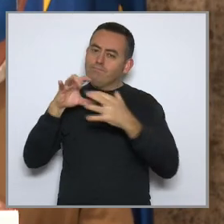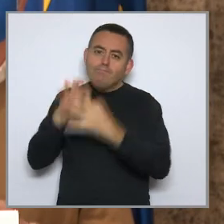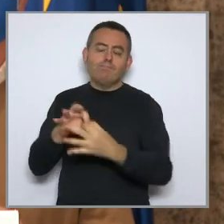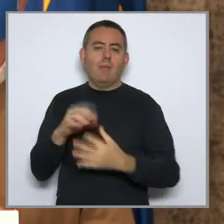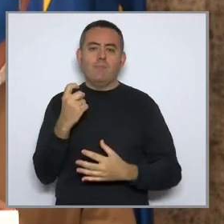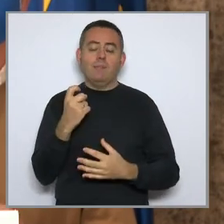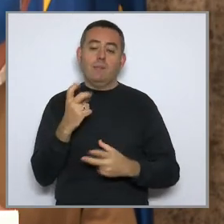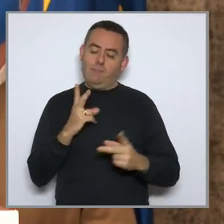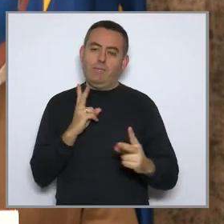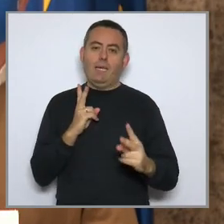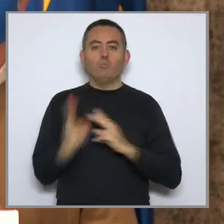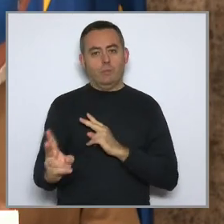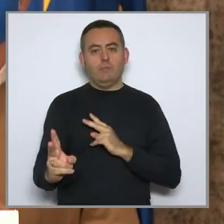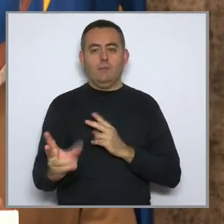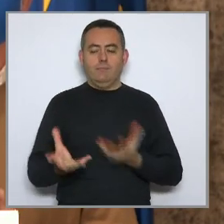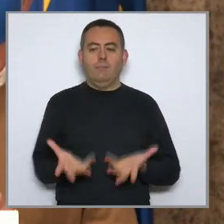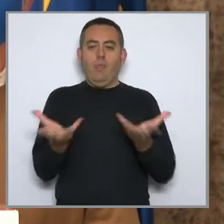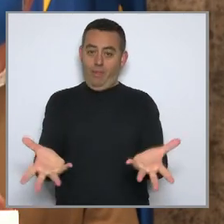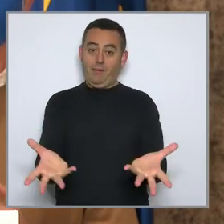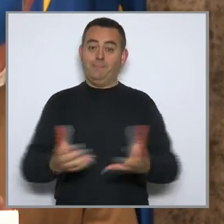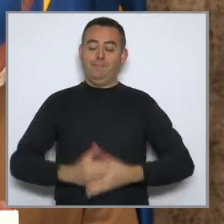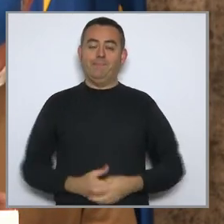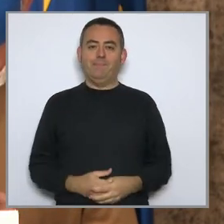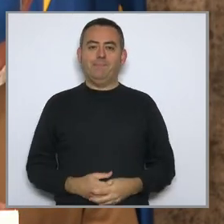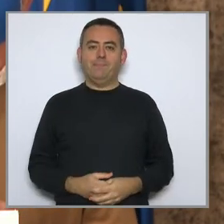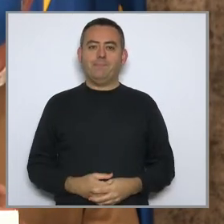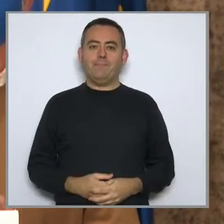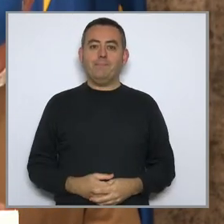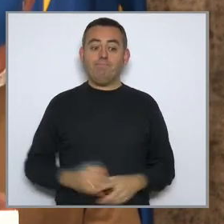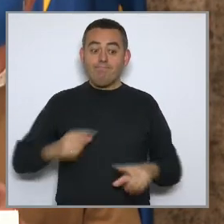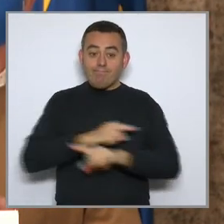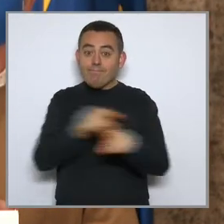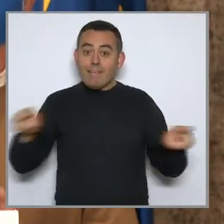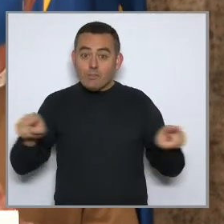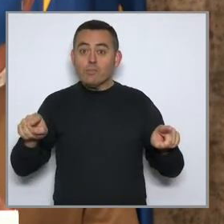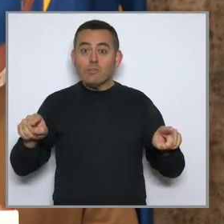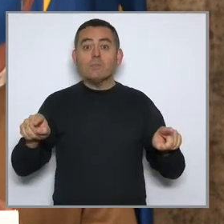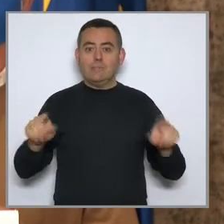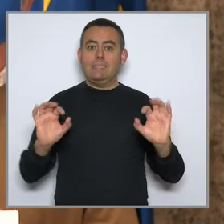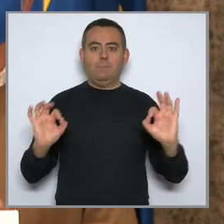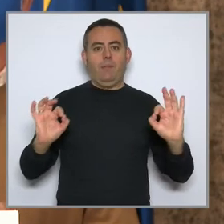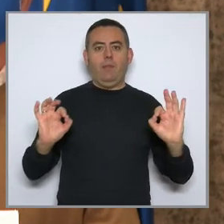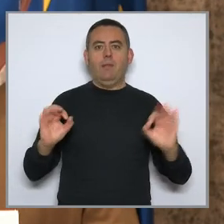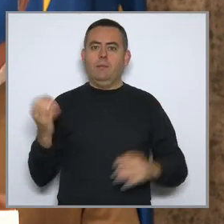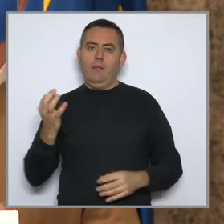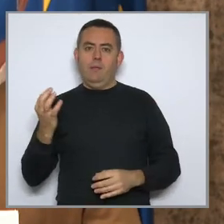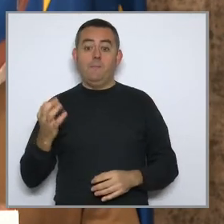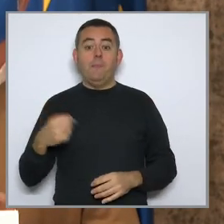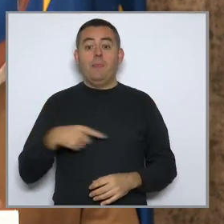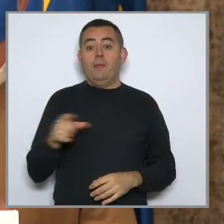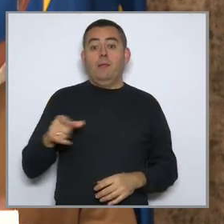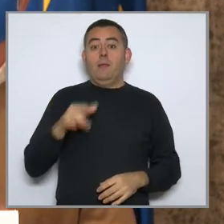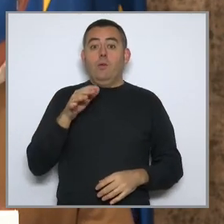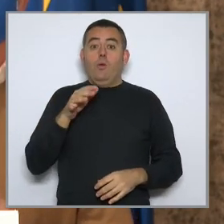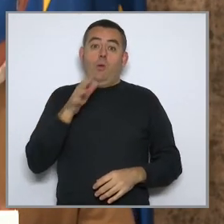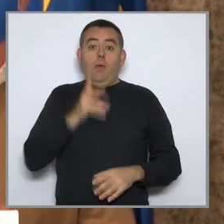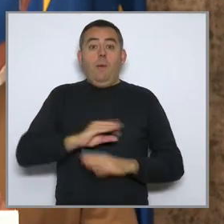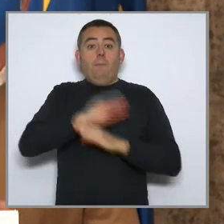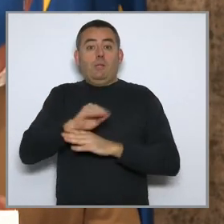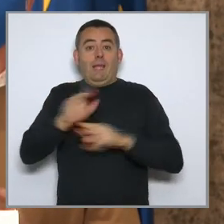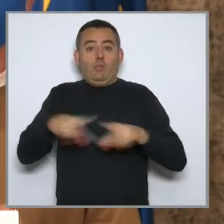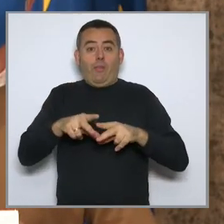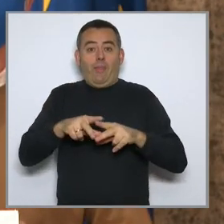respuesta. Ellos, muy en particular, están pagando también el coste de medidas establecidas para proteger a toda la